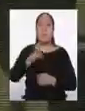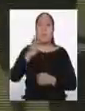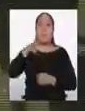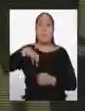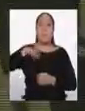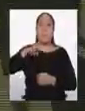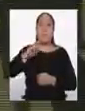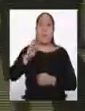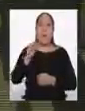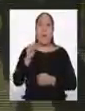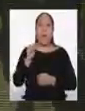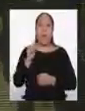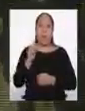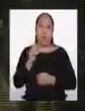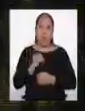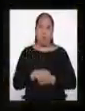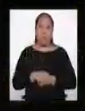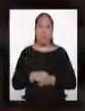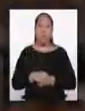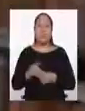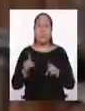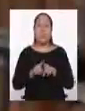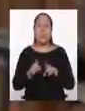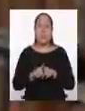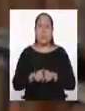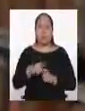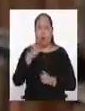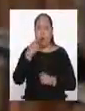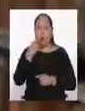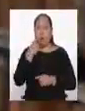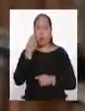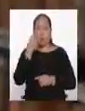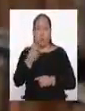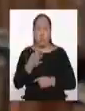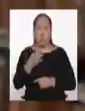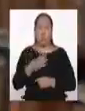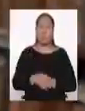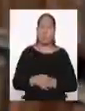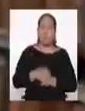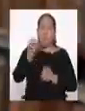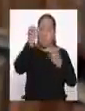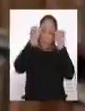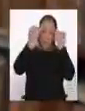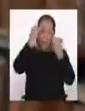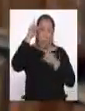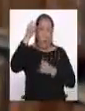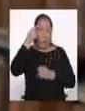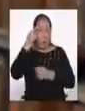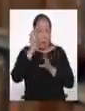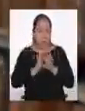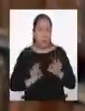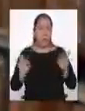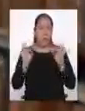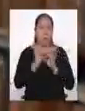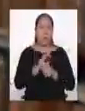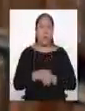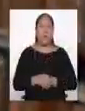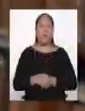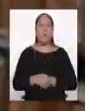también era un hombre estadista con una visión geopolítica muy importante, ¿no? y